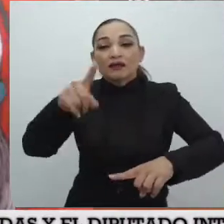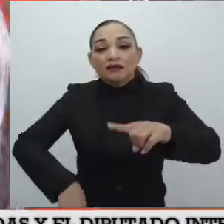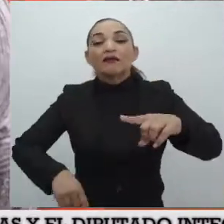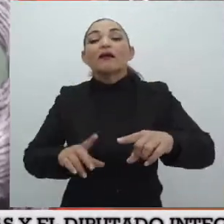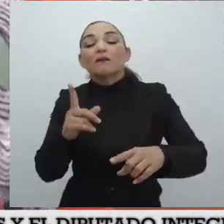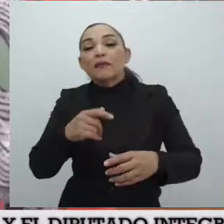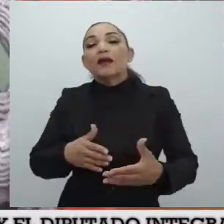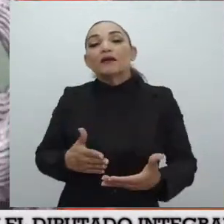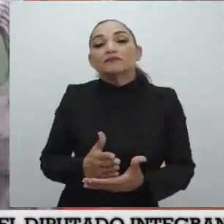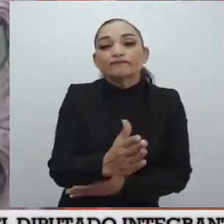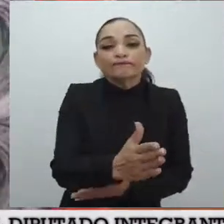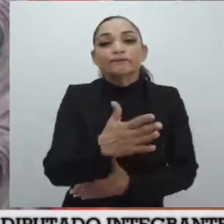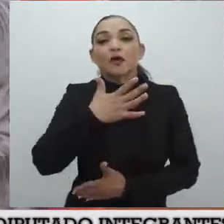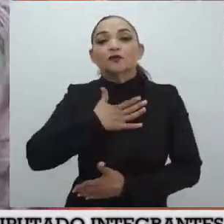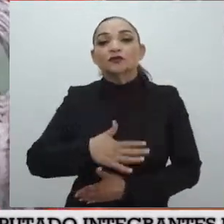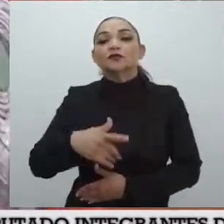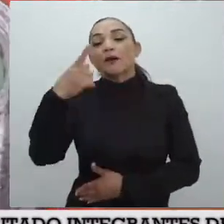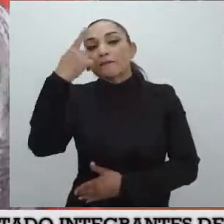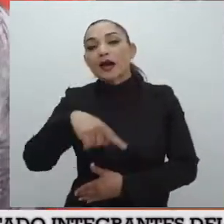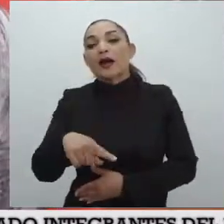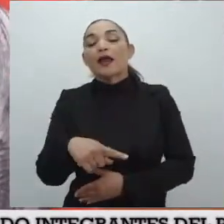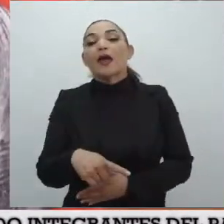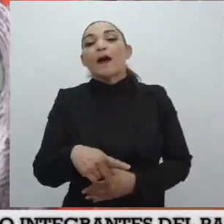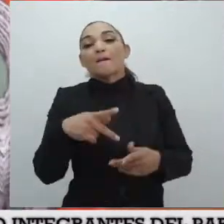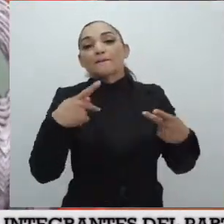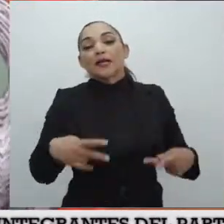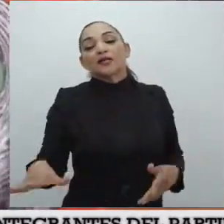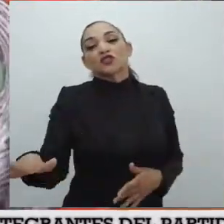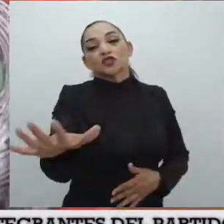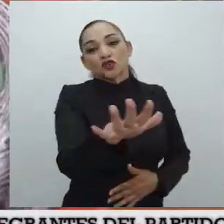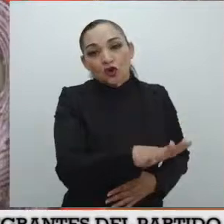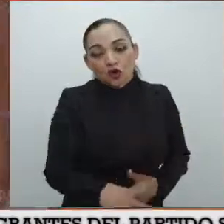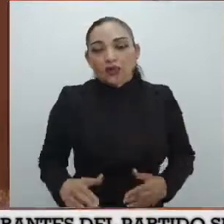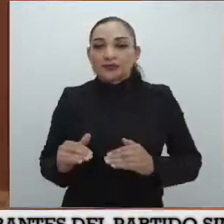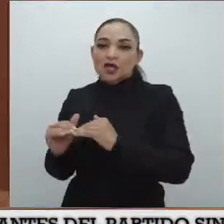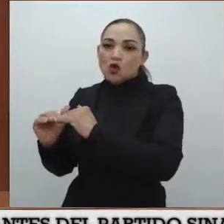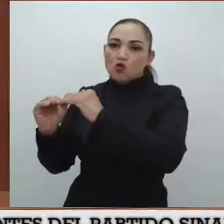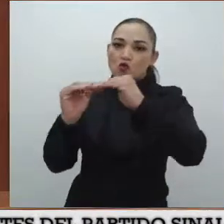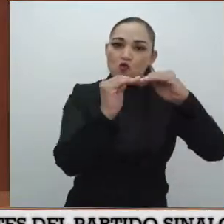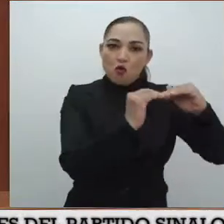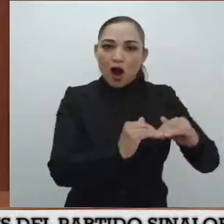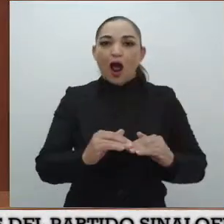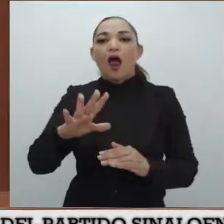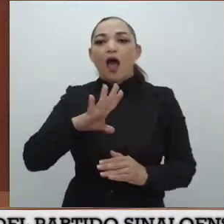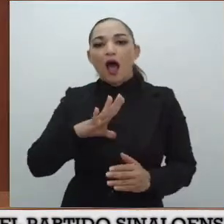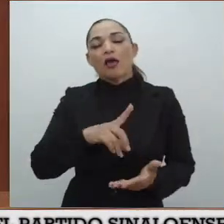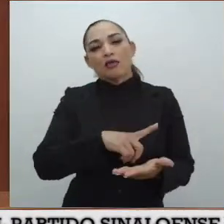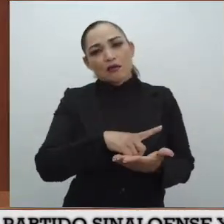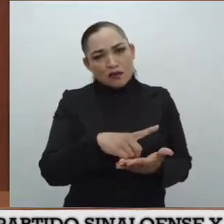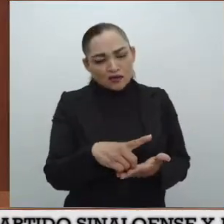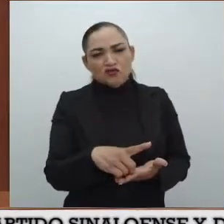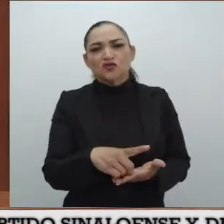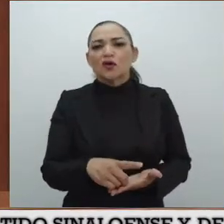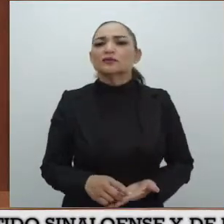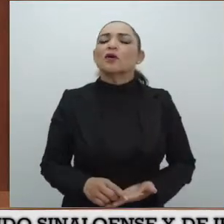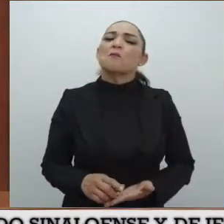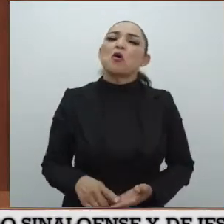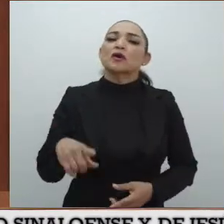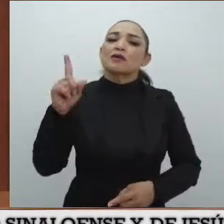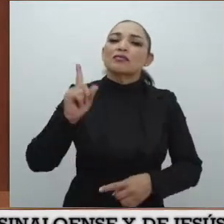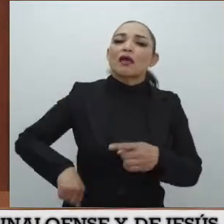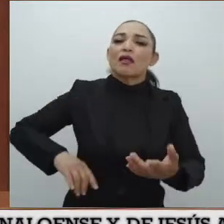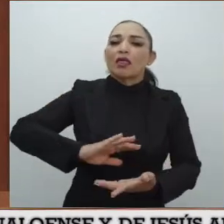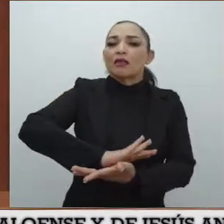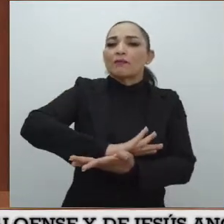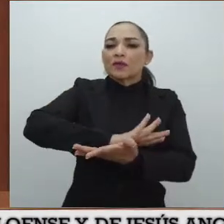decir, asegurar que las personas en un plano de igualdad puedan ejercer sus derechos, hacer frente a la discriminación y exigir la rendición de